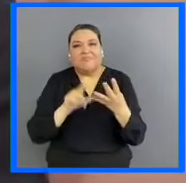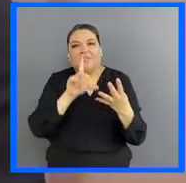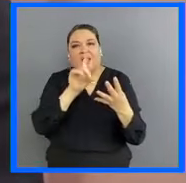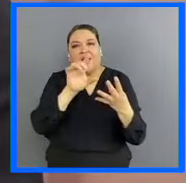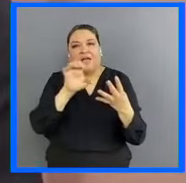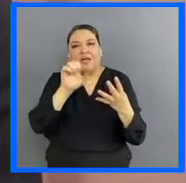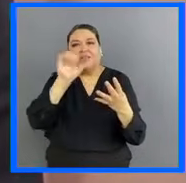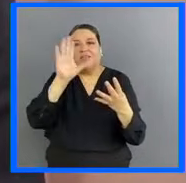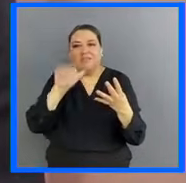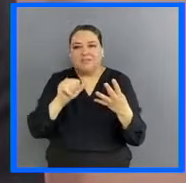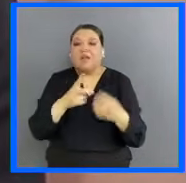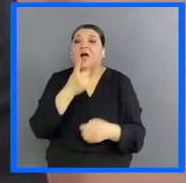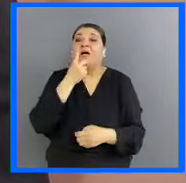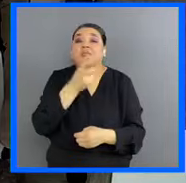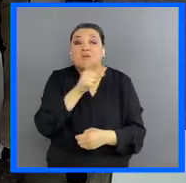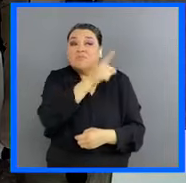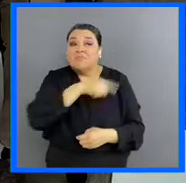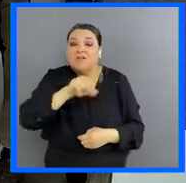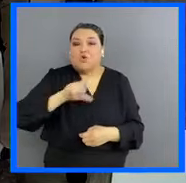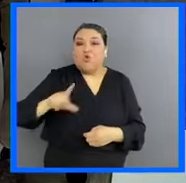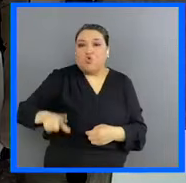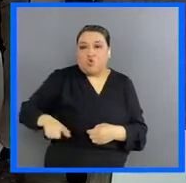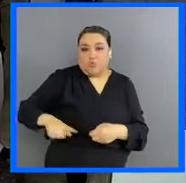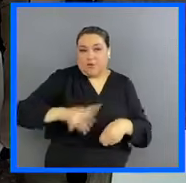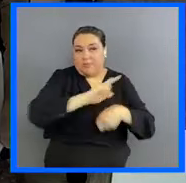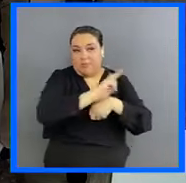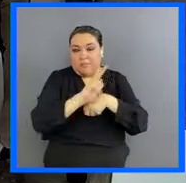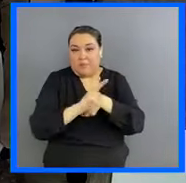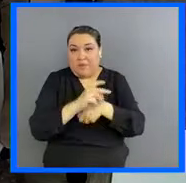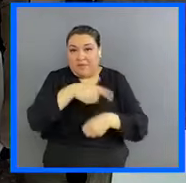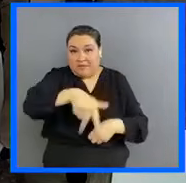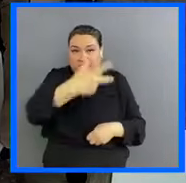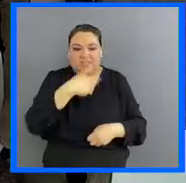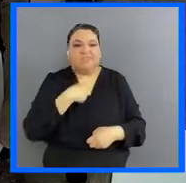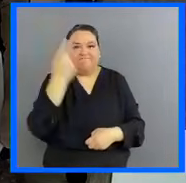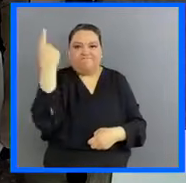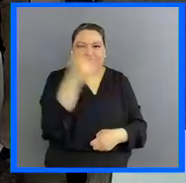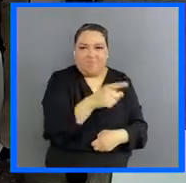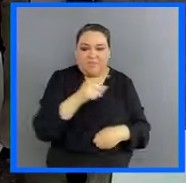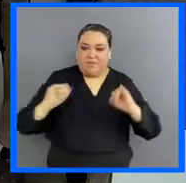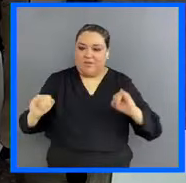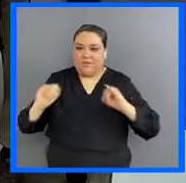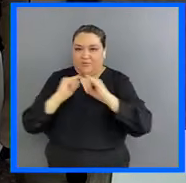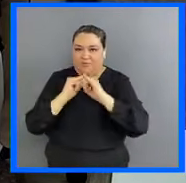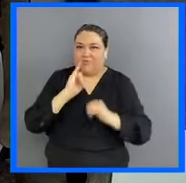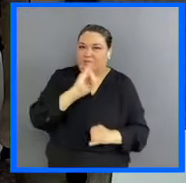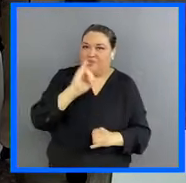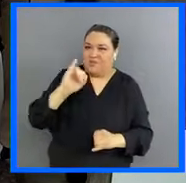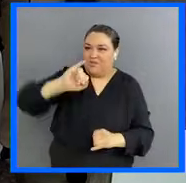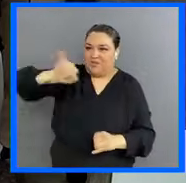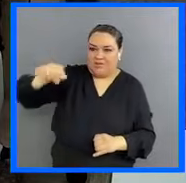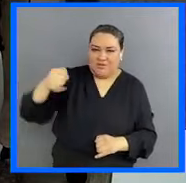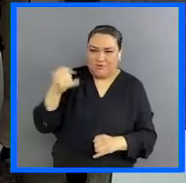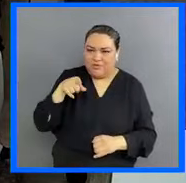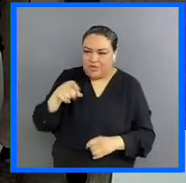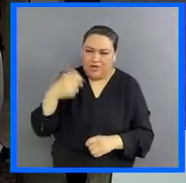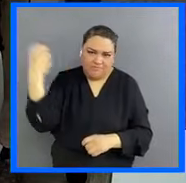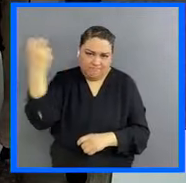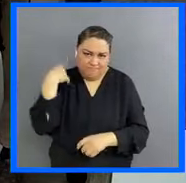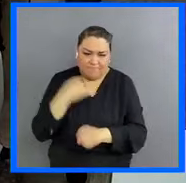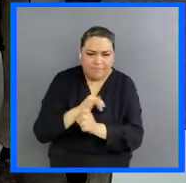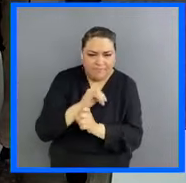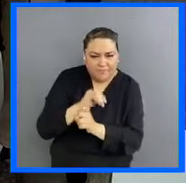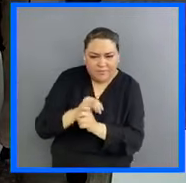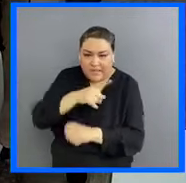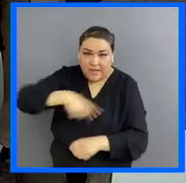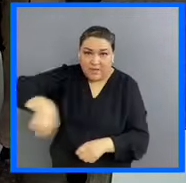de los estados de 13 países. En un foro en el Instituto de Investigaciones Jurídicas de la UNAM, especialistas coincidieron que los